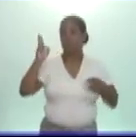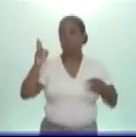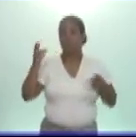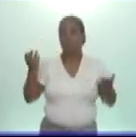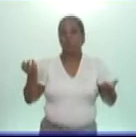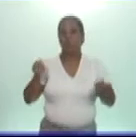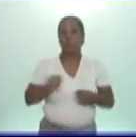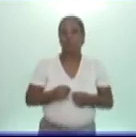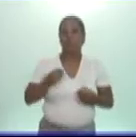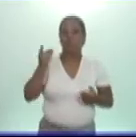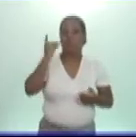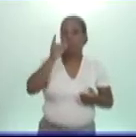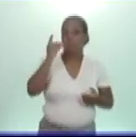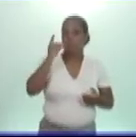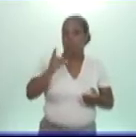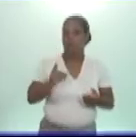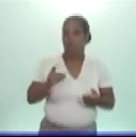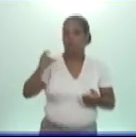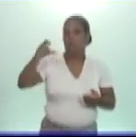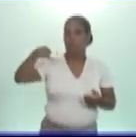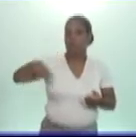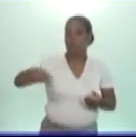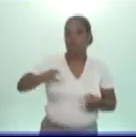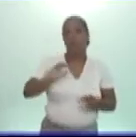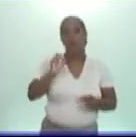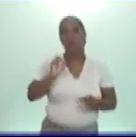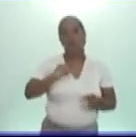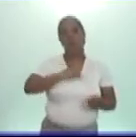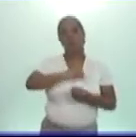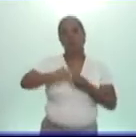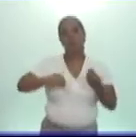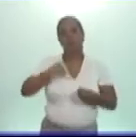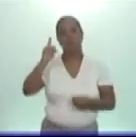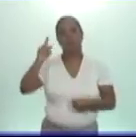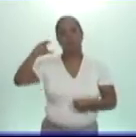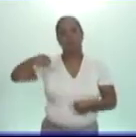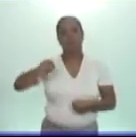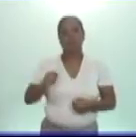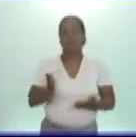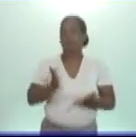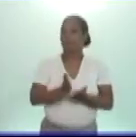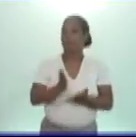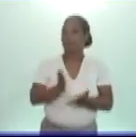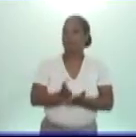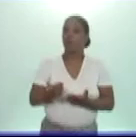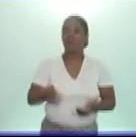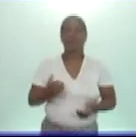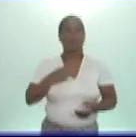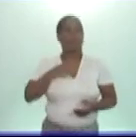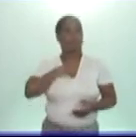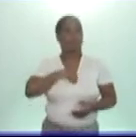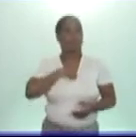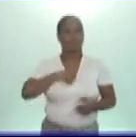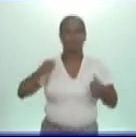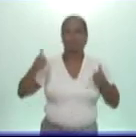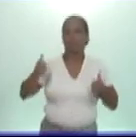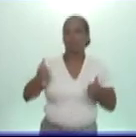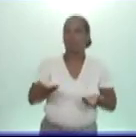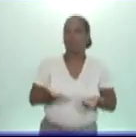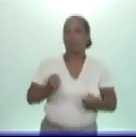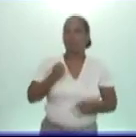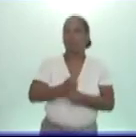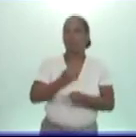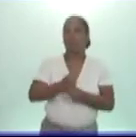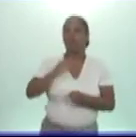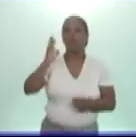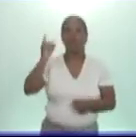kilogramos. ¿Qué yo les sugiero? Hay estudiantes que se sienten cómodos trabajando con expresiones decimales, porque lo